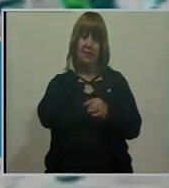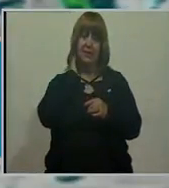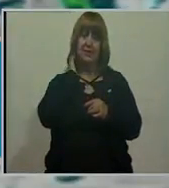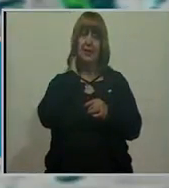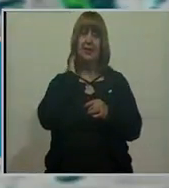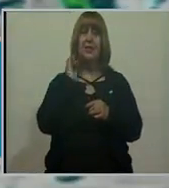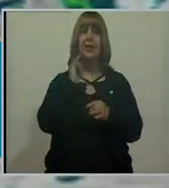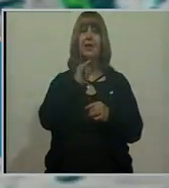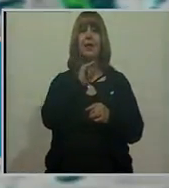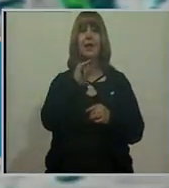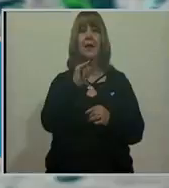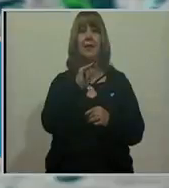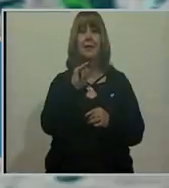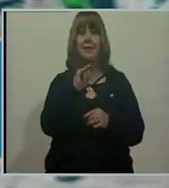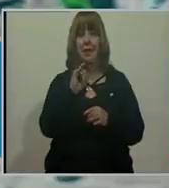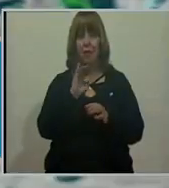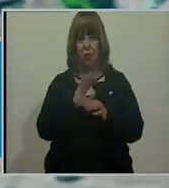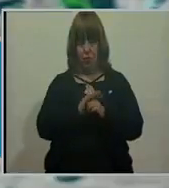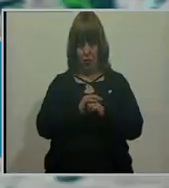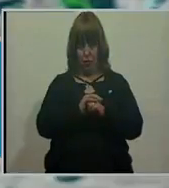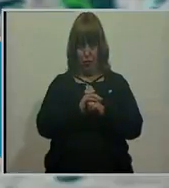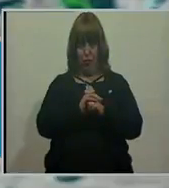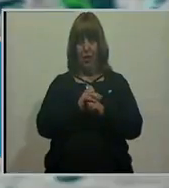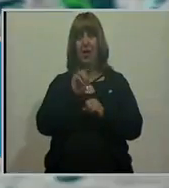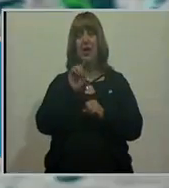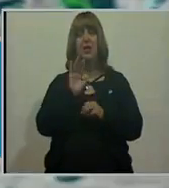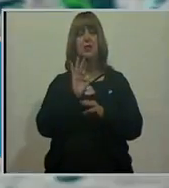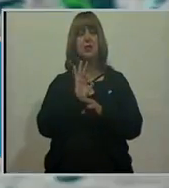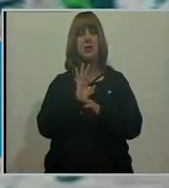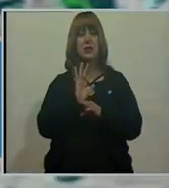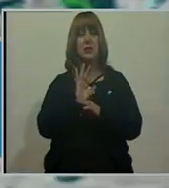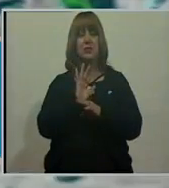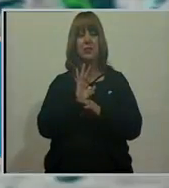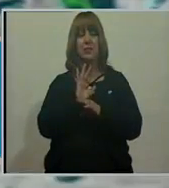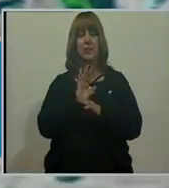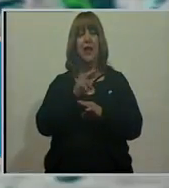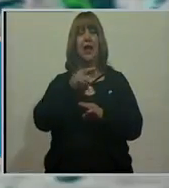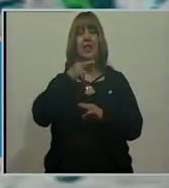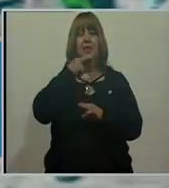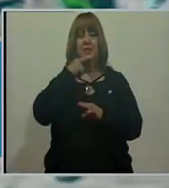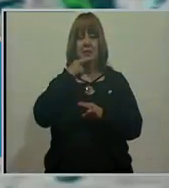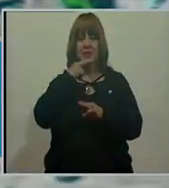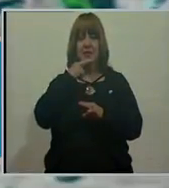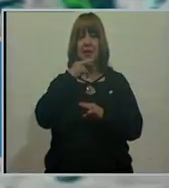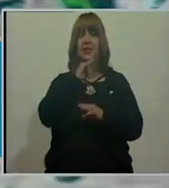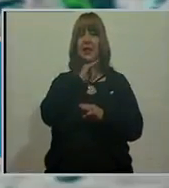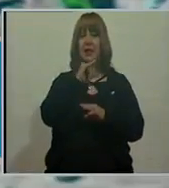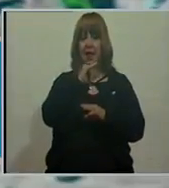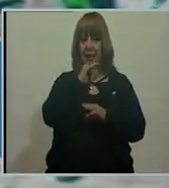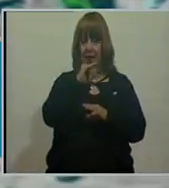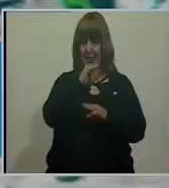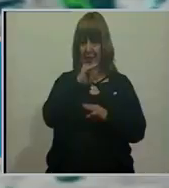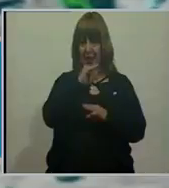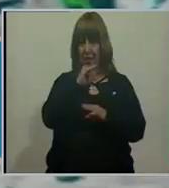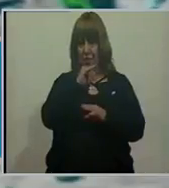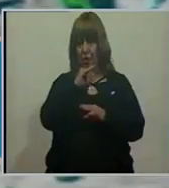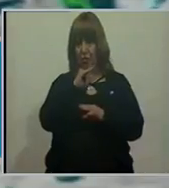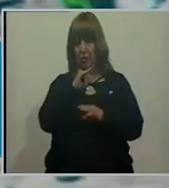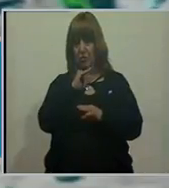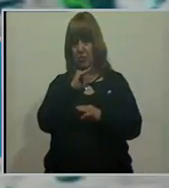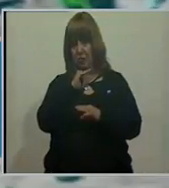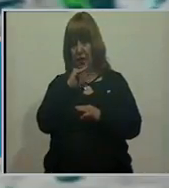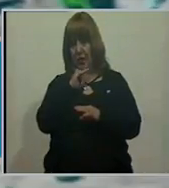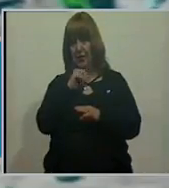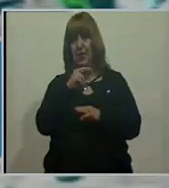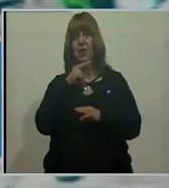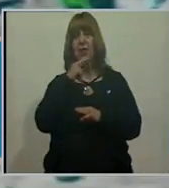cero, la temperatura del punto de rocío. Quiere decir que para que haya condensación, la temperatura tendría que bajar hasta 17 grados bajo cero, lo